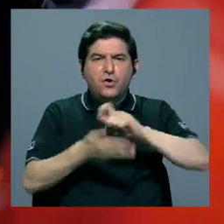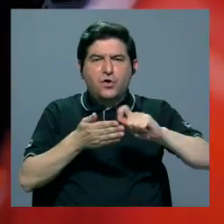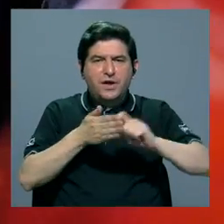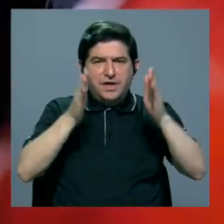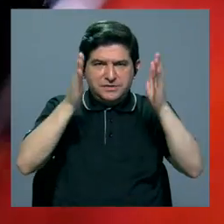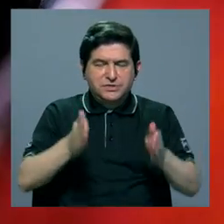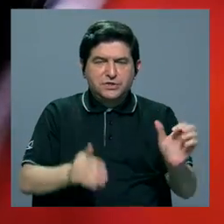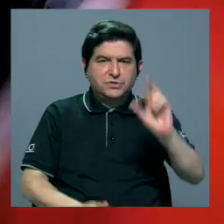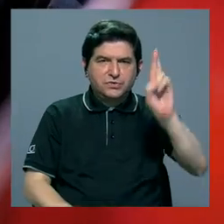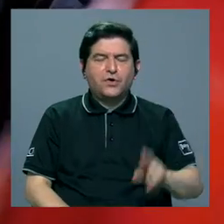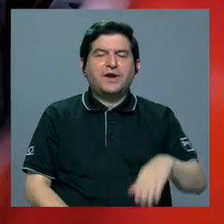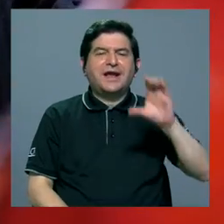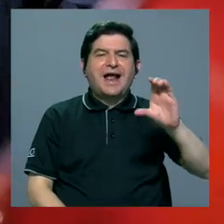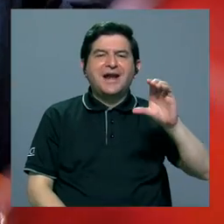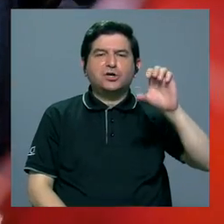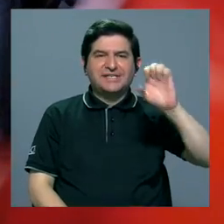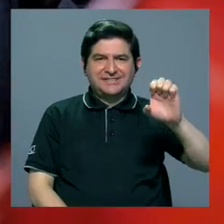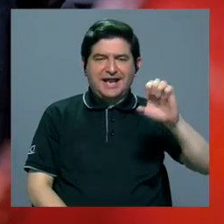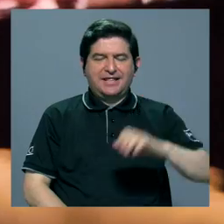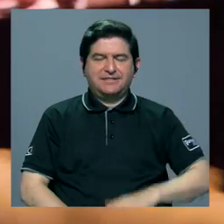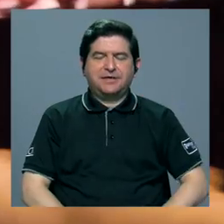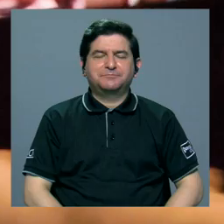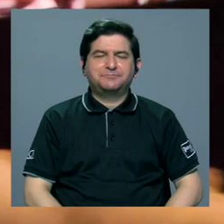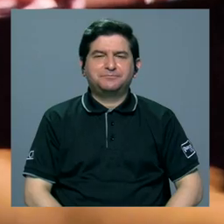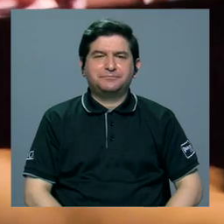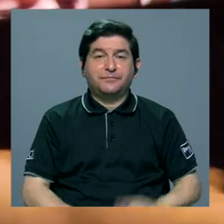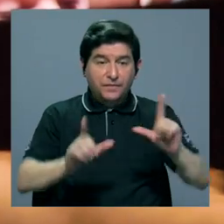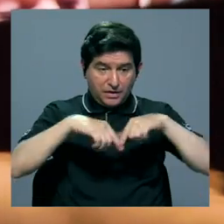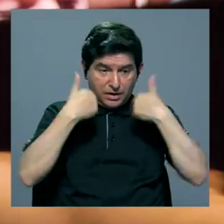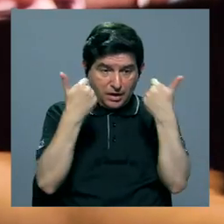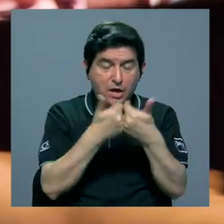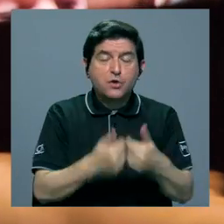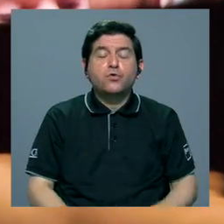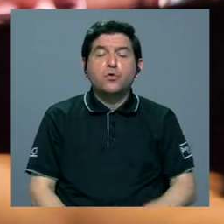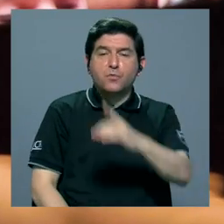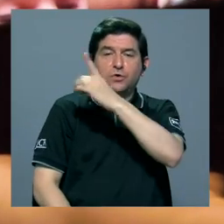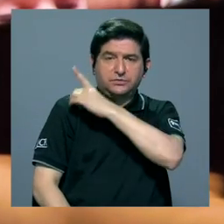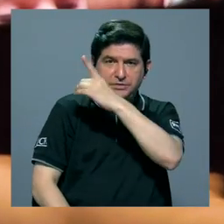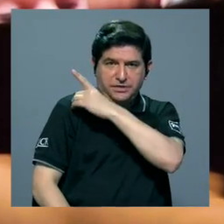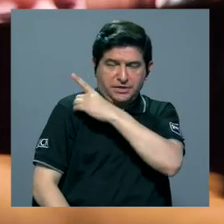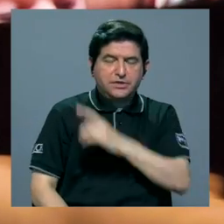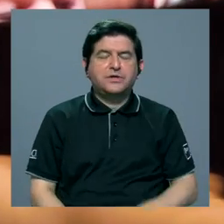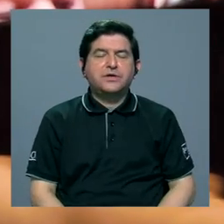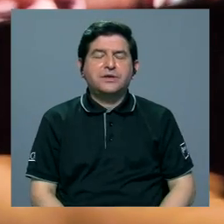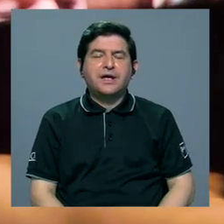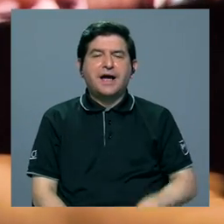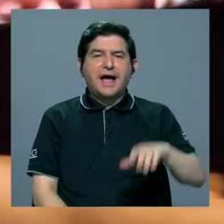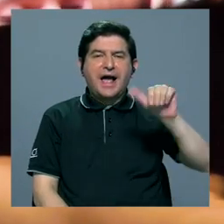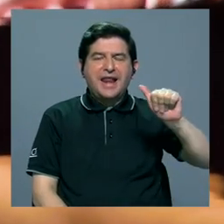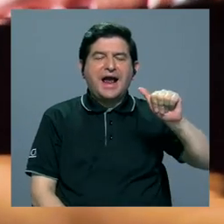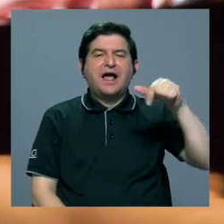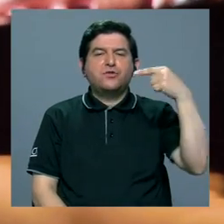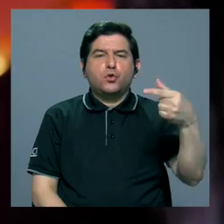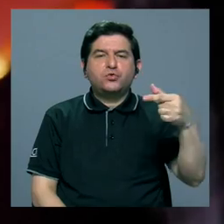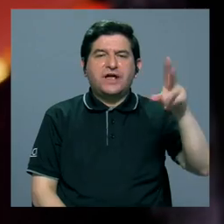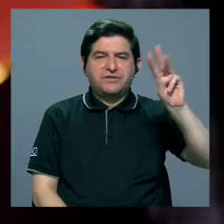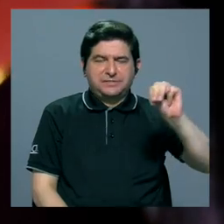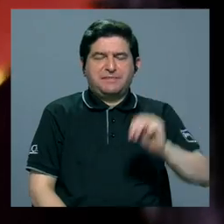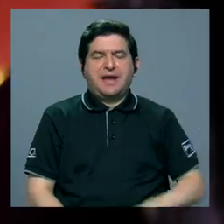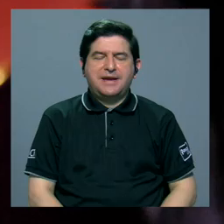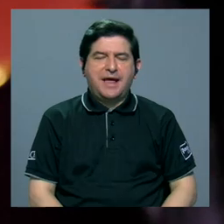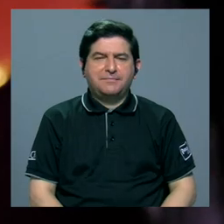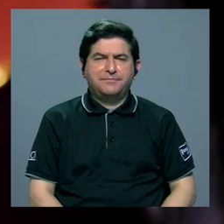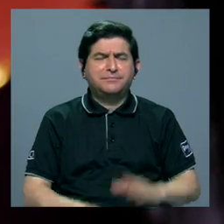del compositor costarricense Carlos Escalante. La orquesta estuvo bajo la dirección del maestro